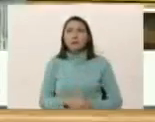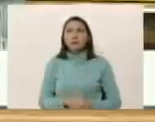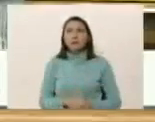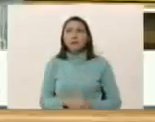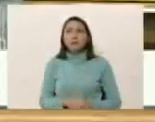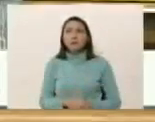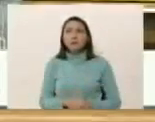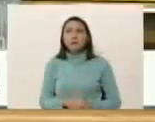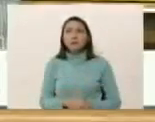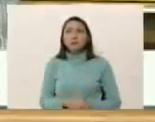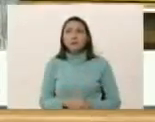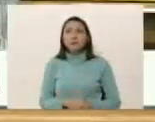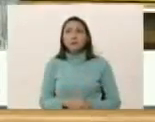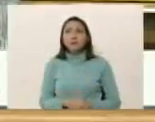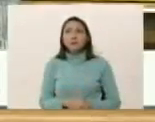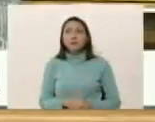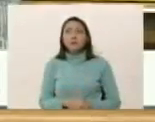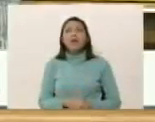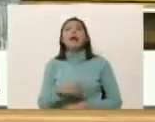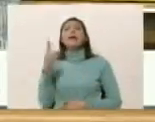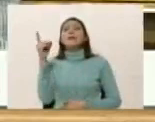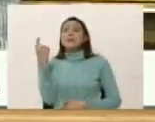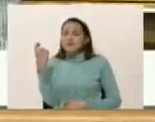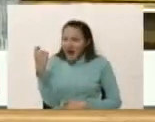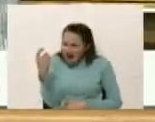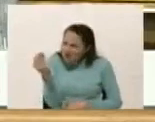presente yo creo que hay falta